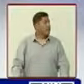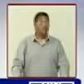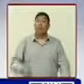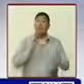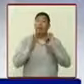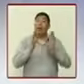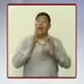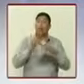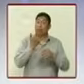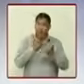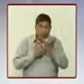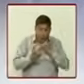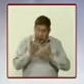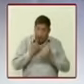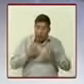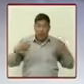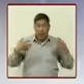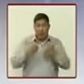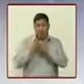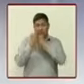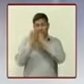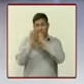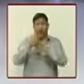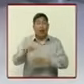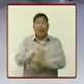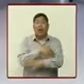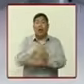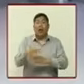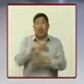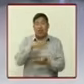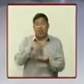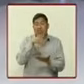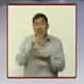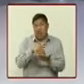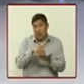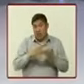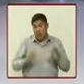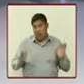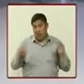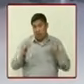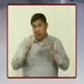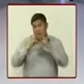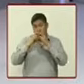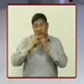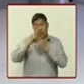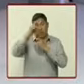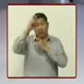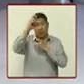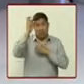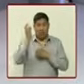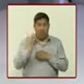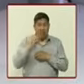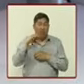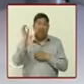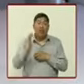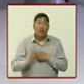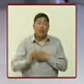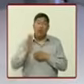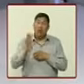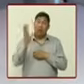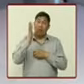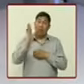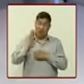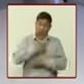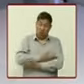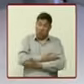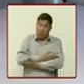Y vamos a hablar de un hecho de tránsito que se registró en la calle Bueno y Federico Suazo, en puertas del teleférico. Una mujer y su bebé resultaron